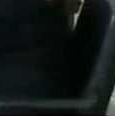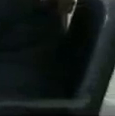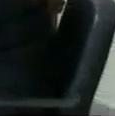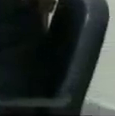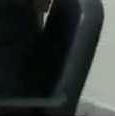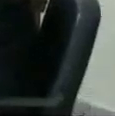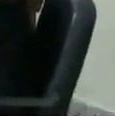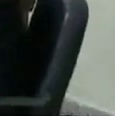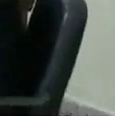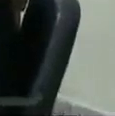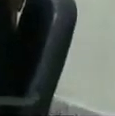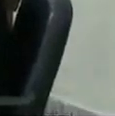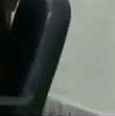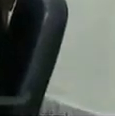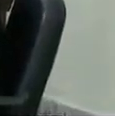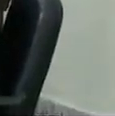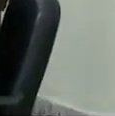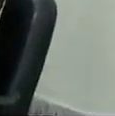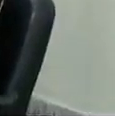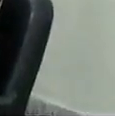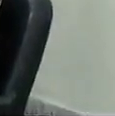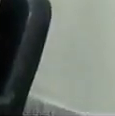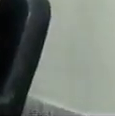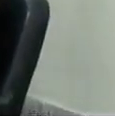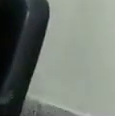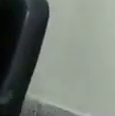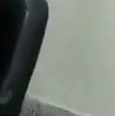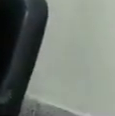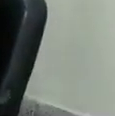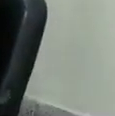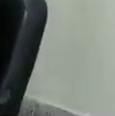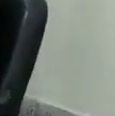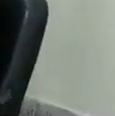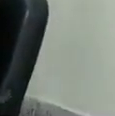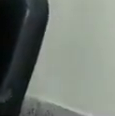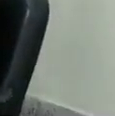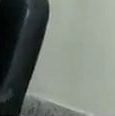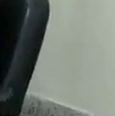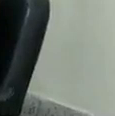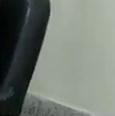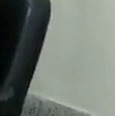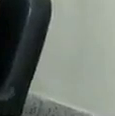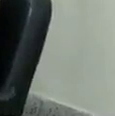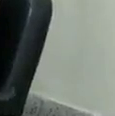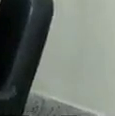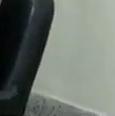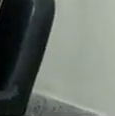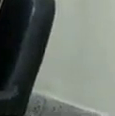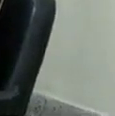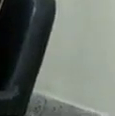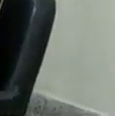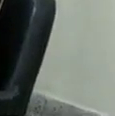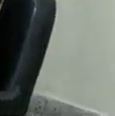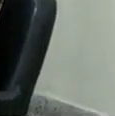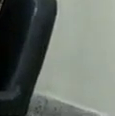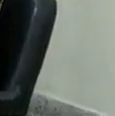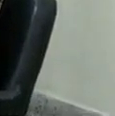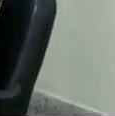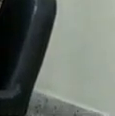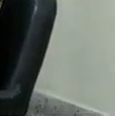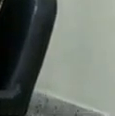nuestra carta orgánica. Y como se dijo acá, que muchas veces por falta de información se prejuzga o se predice en